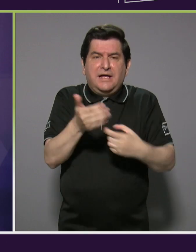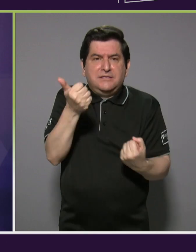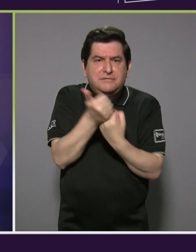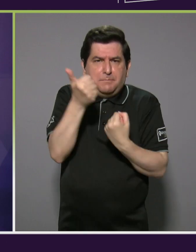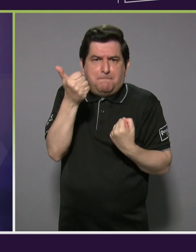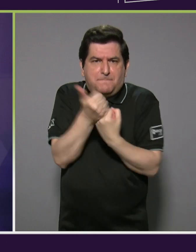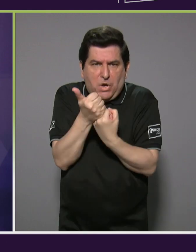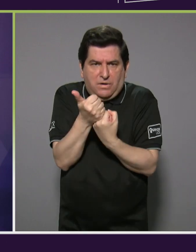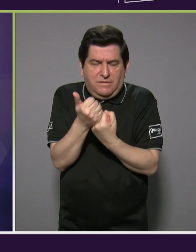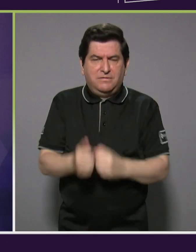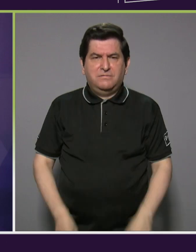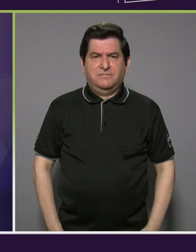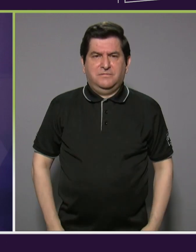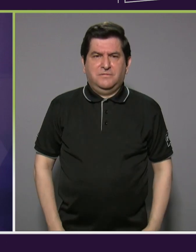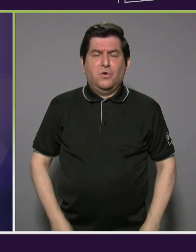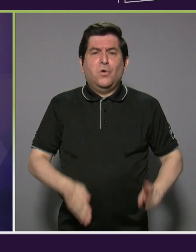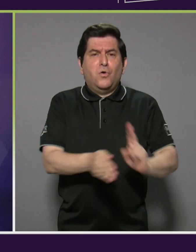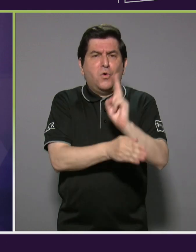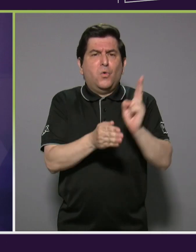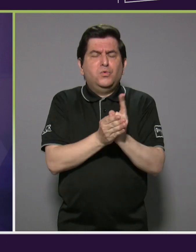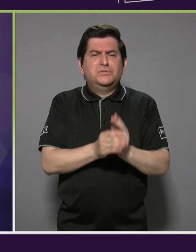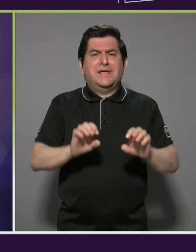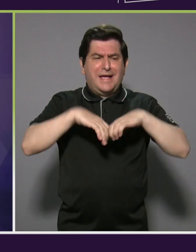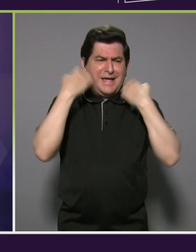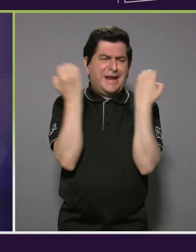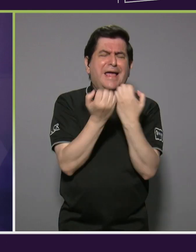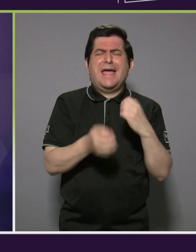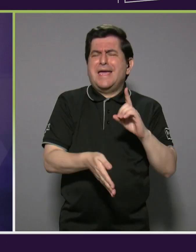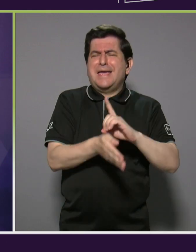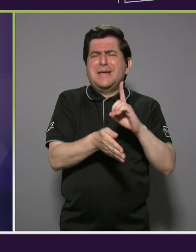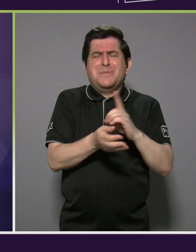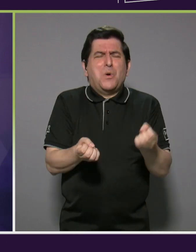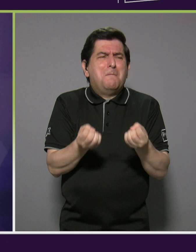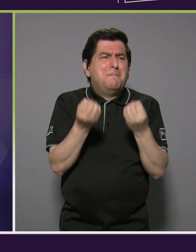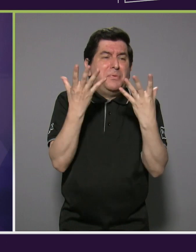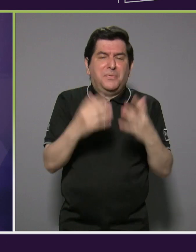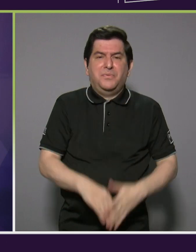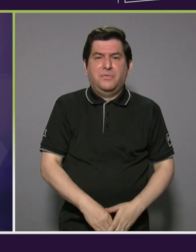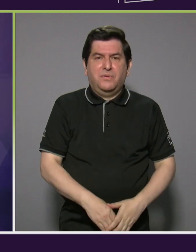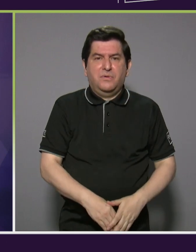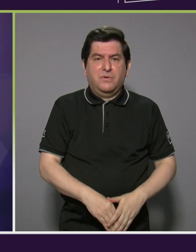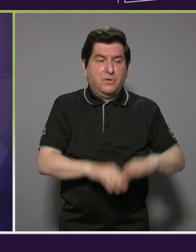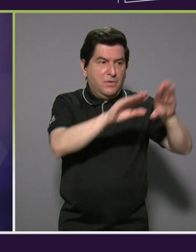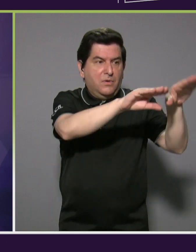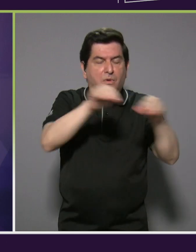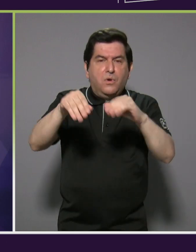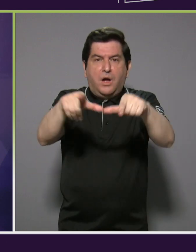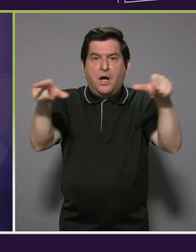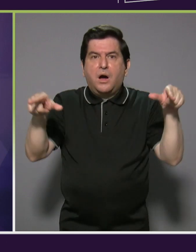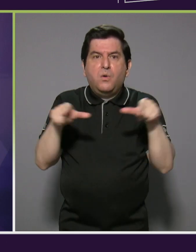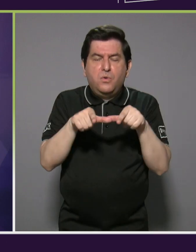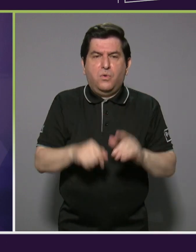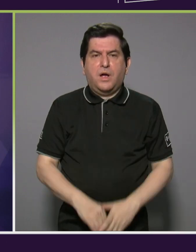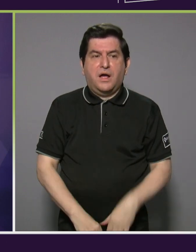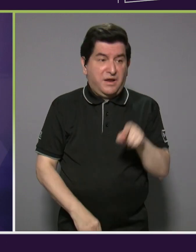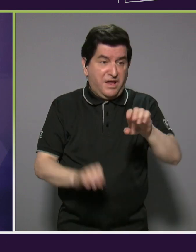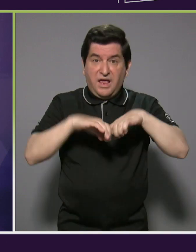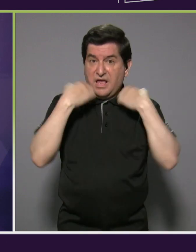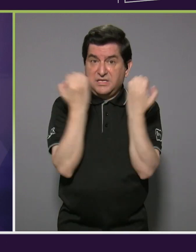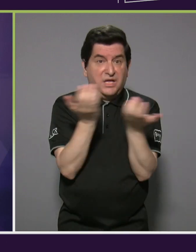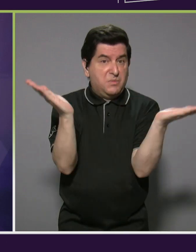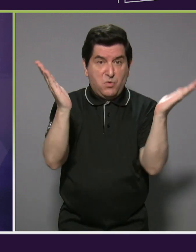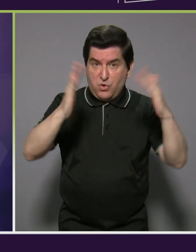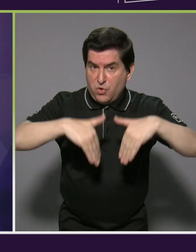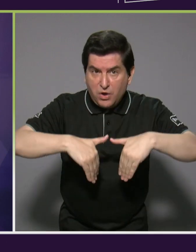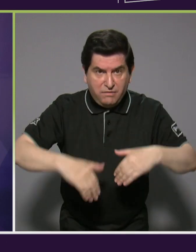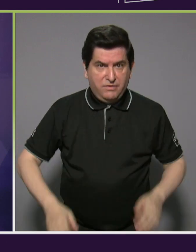tenían, utilizaban mucho equipo médico, entonces trasladarlo a lugares donde no estaba ese equipo